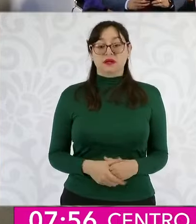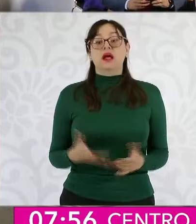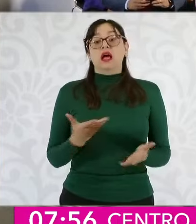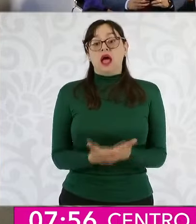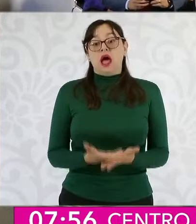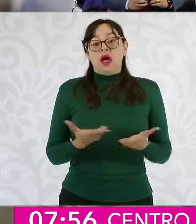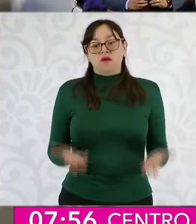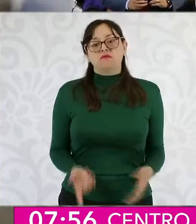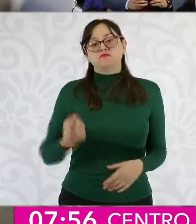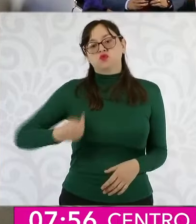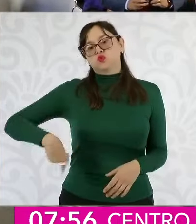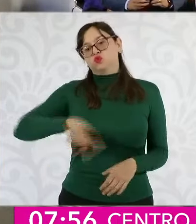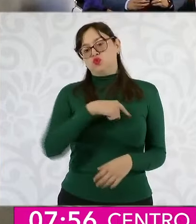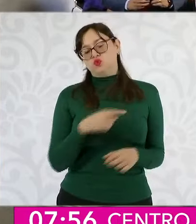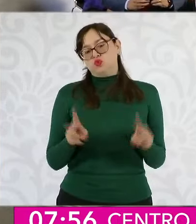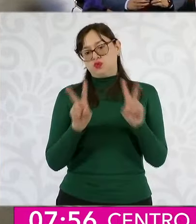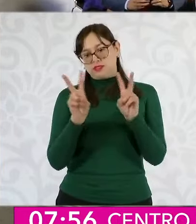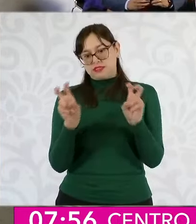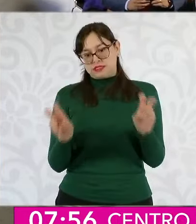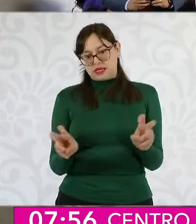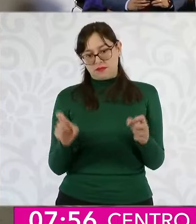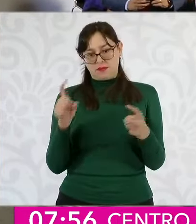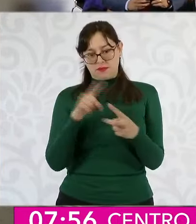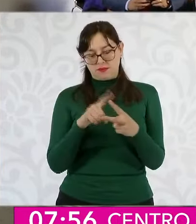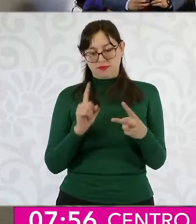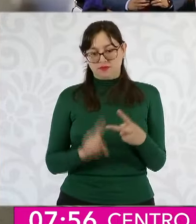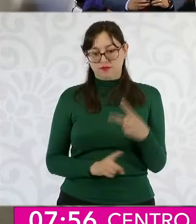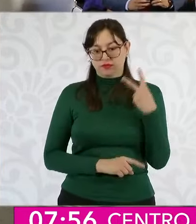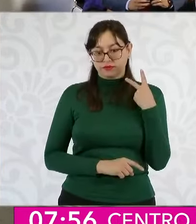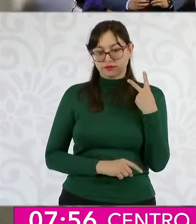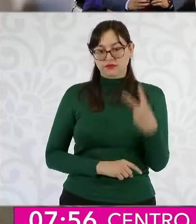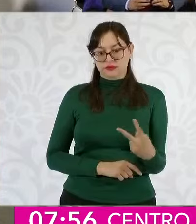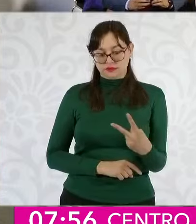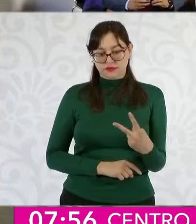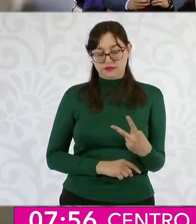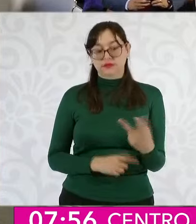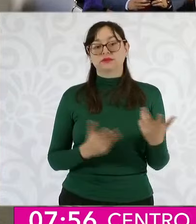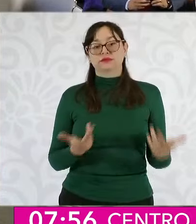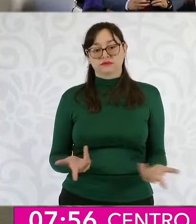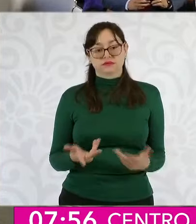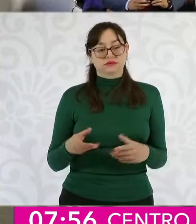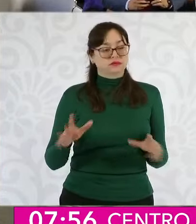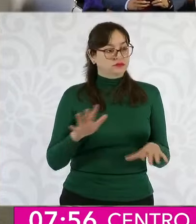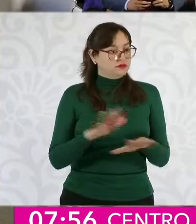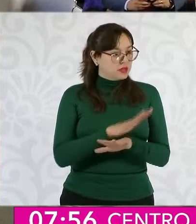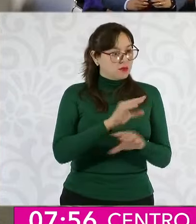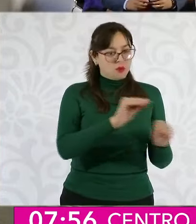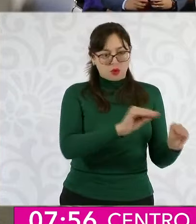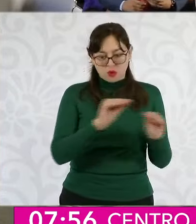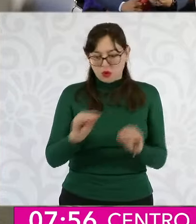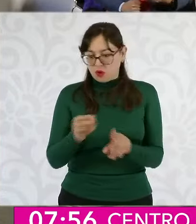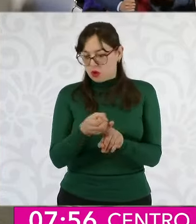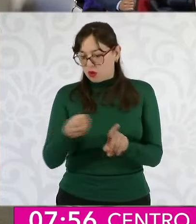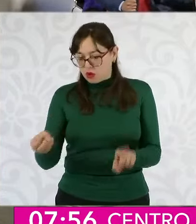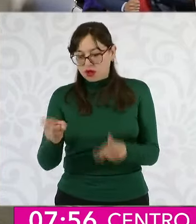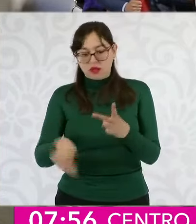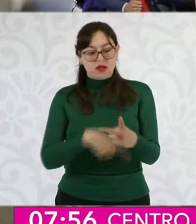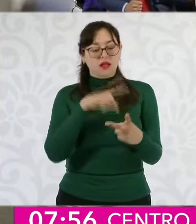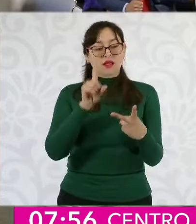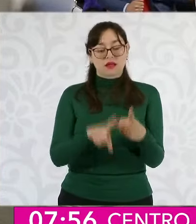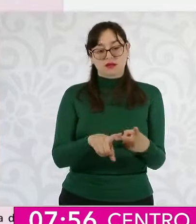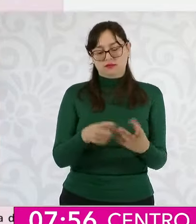tareas fundamentales: aterrizar la Estrategia Nacional de Relocalización y que se concreten inversiones privadas. Para ello hay